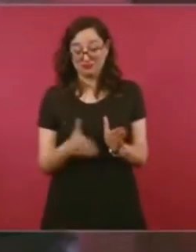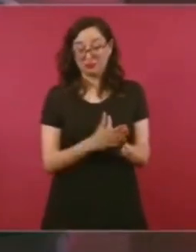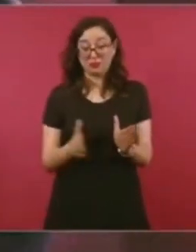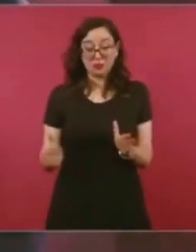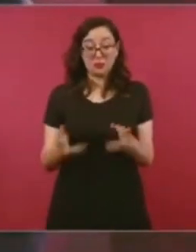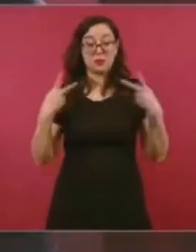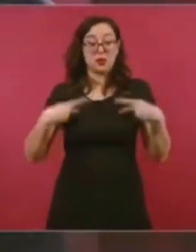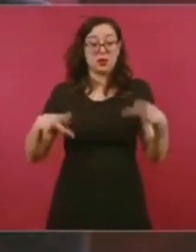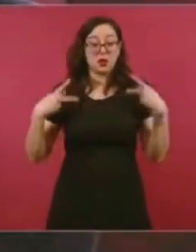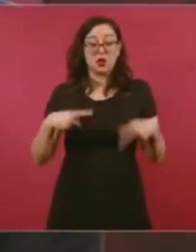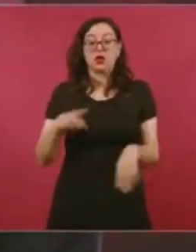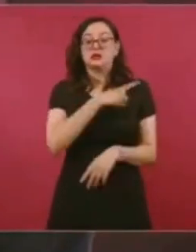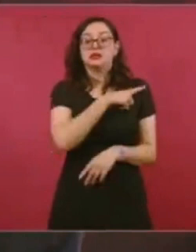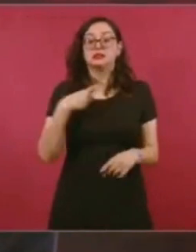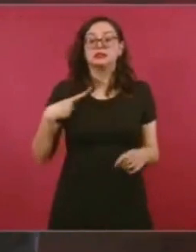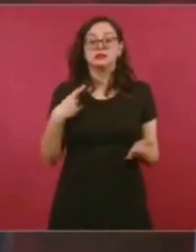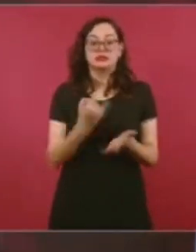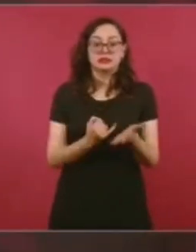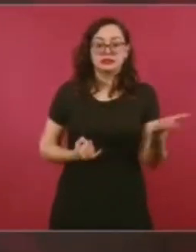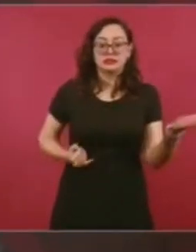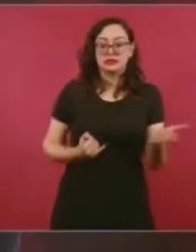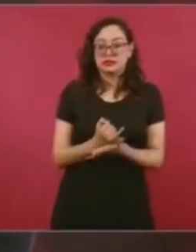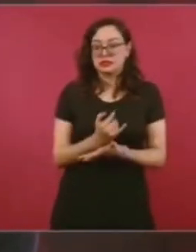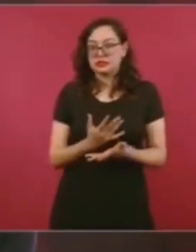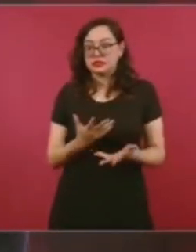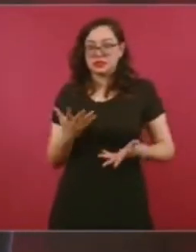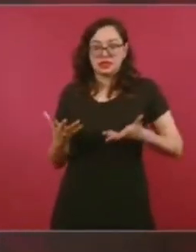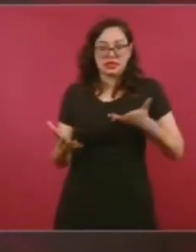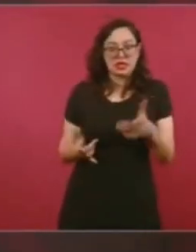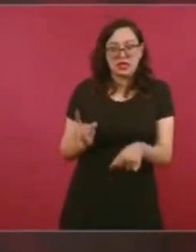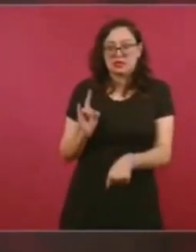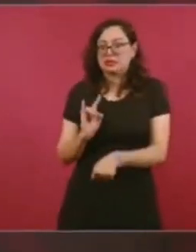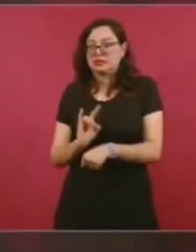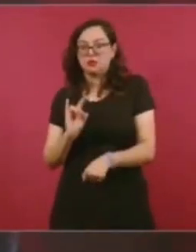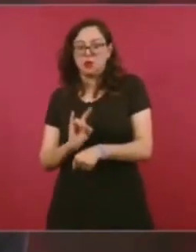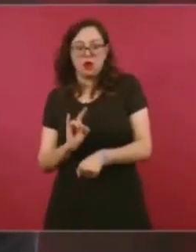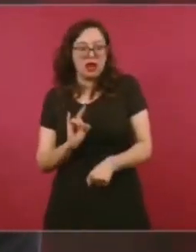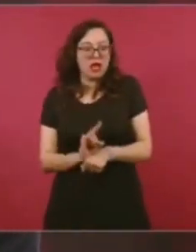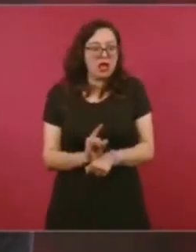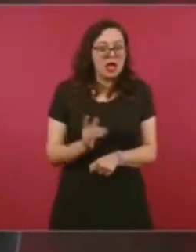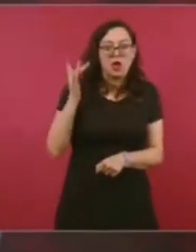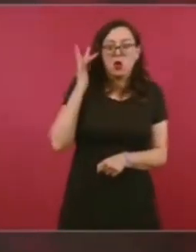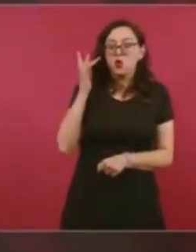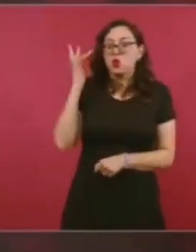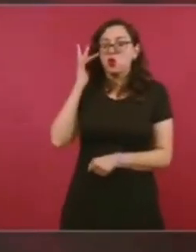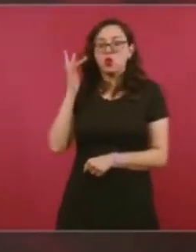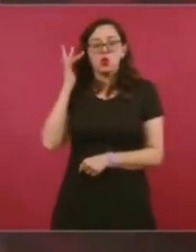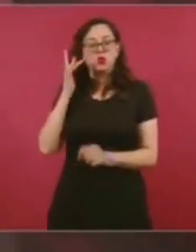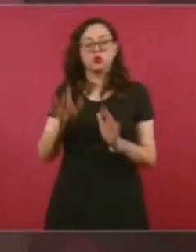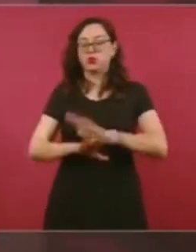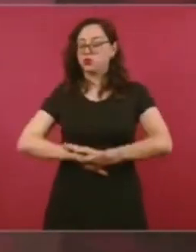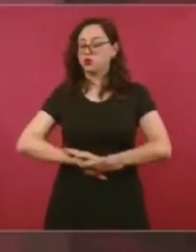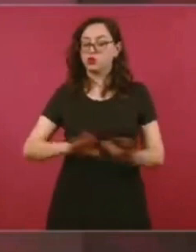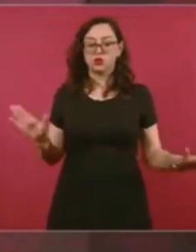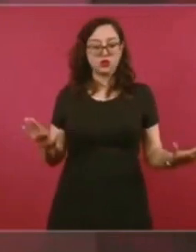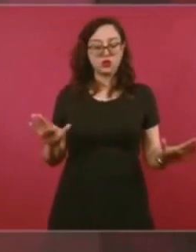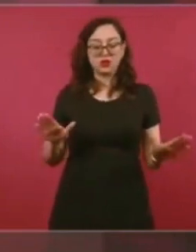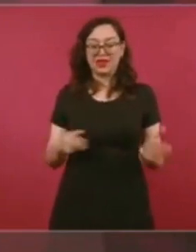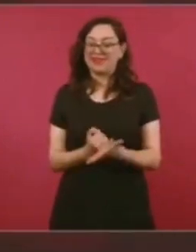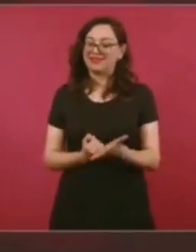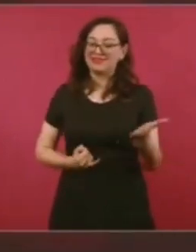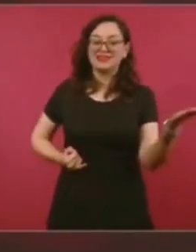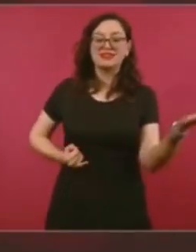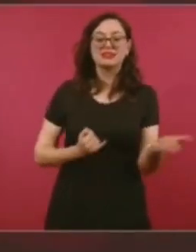corrupción como herramientas para mantener sus privilegios y beneficios sin embargo con la llegada de López Obrador y su